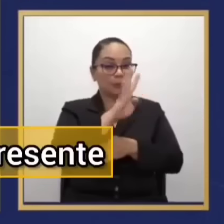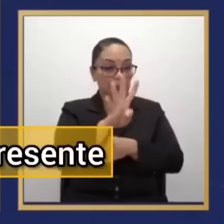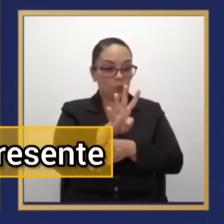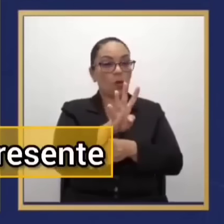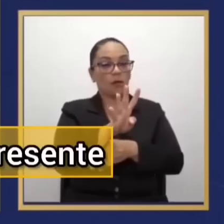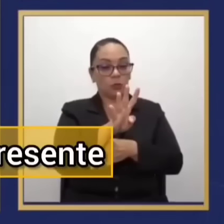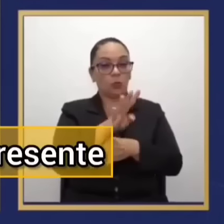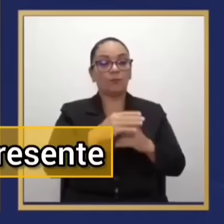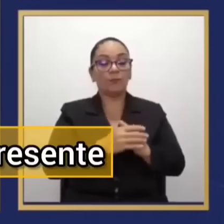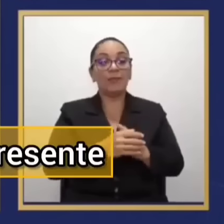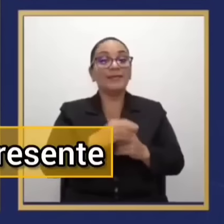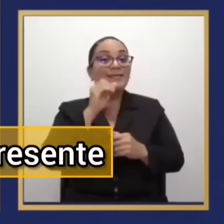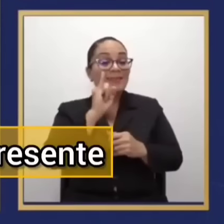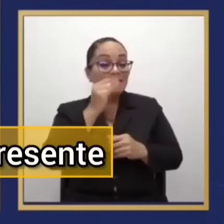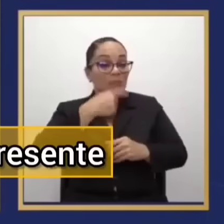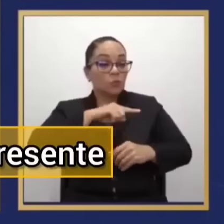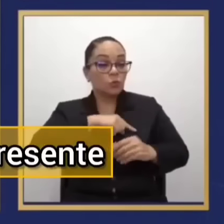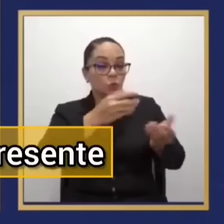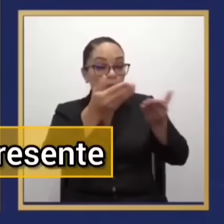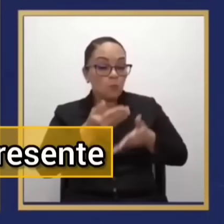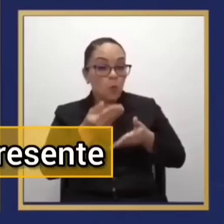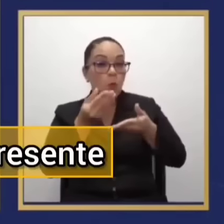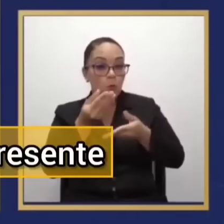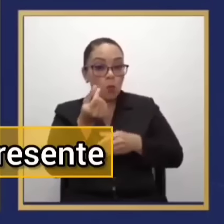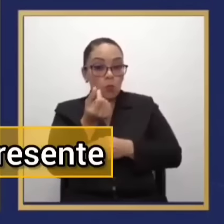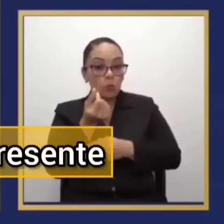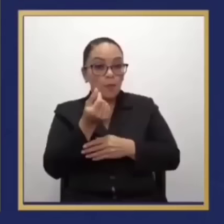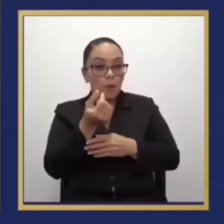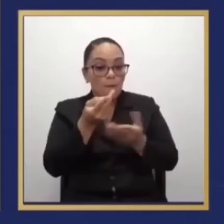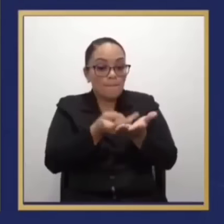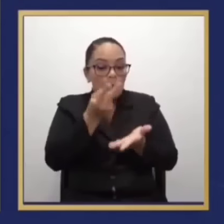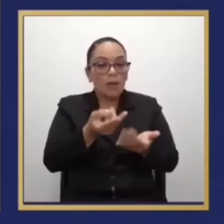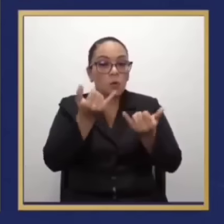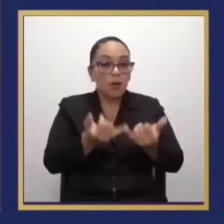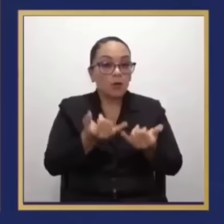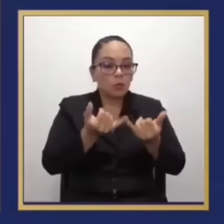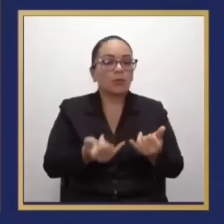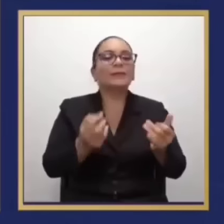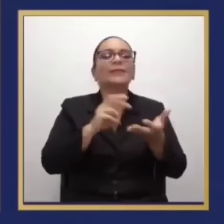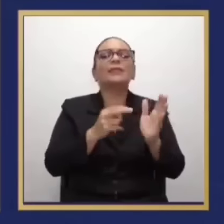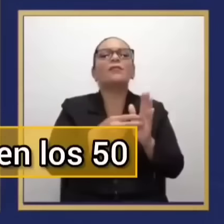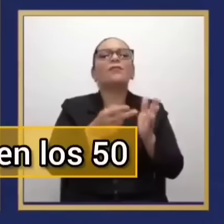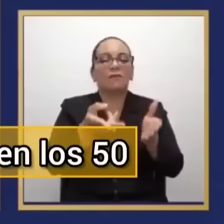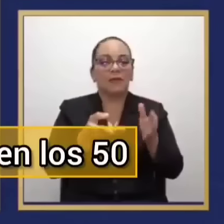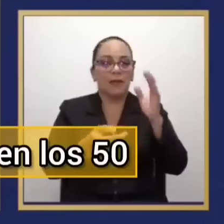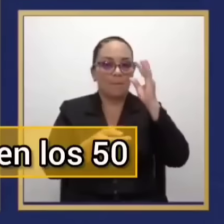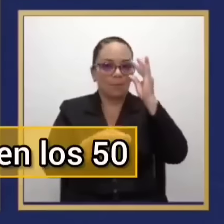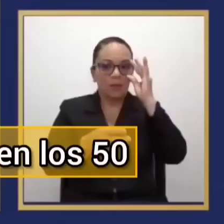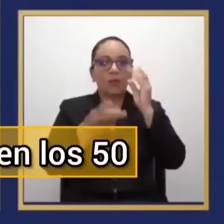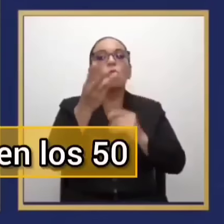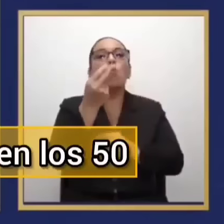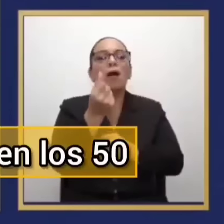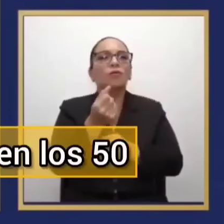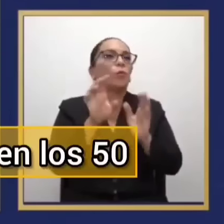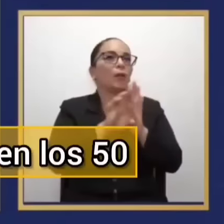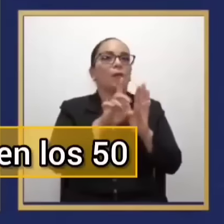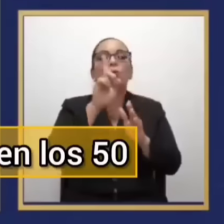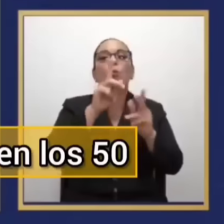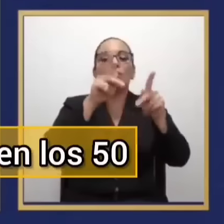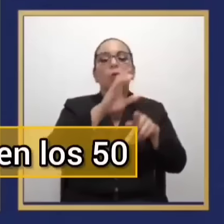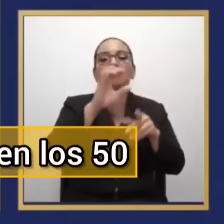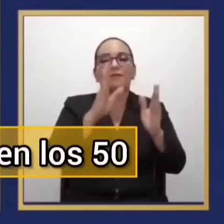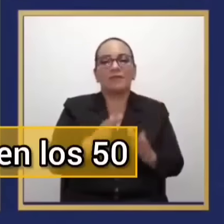Si nosotros trajéramos ese monto a valor presente, ¿qué significa esto? ¿Cuánto le costaba a un costarricense un